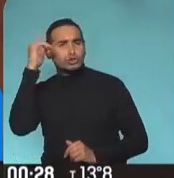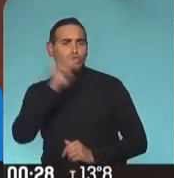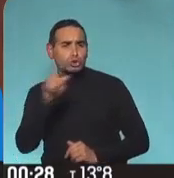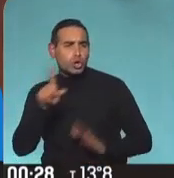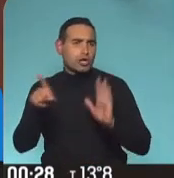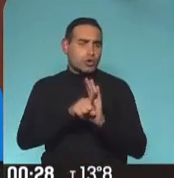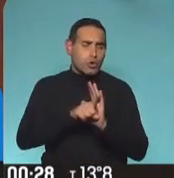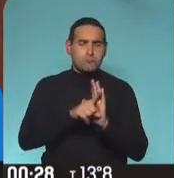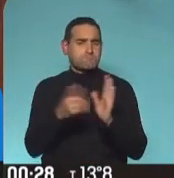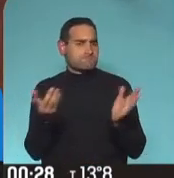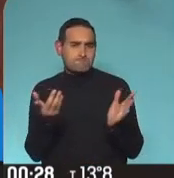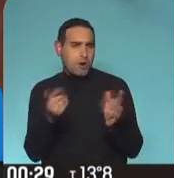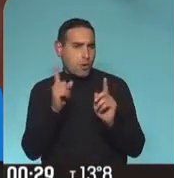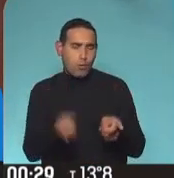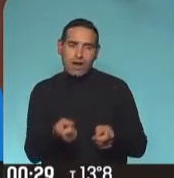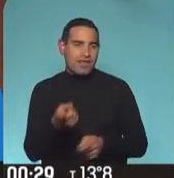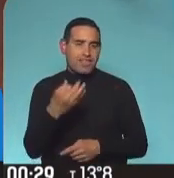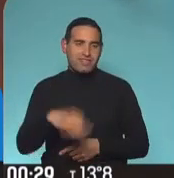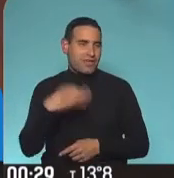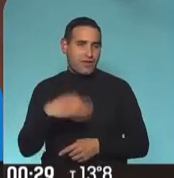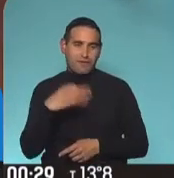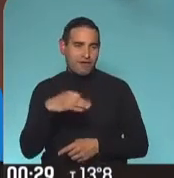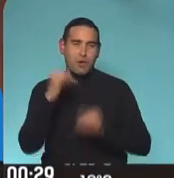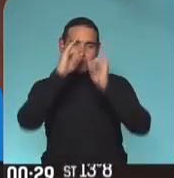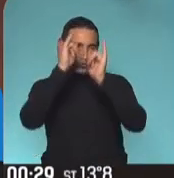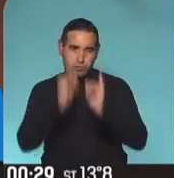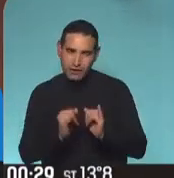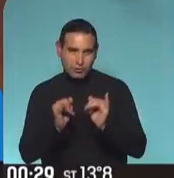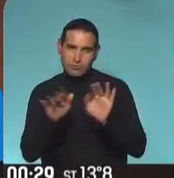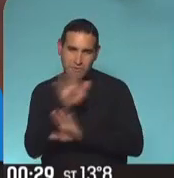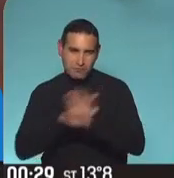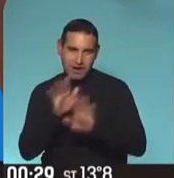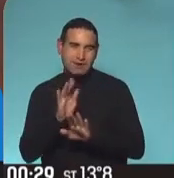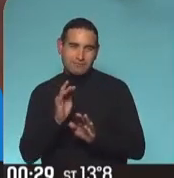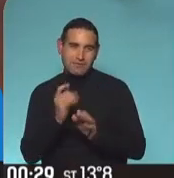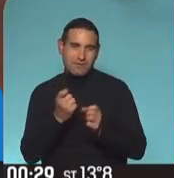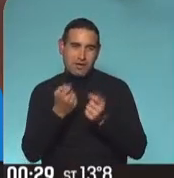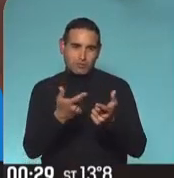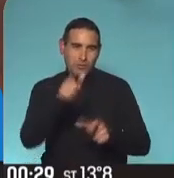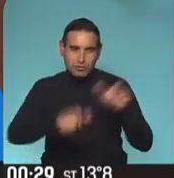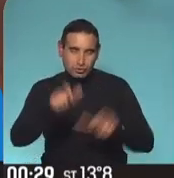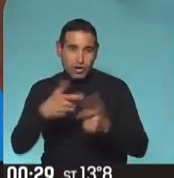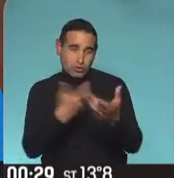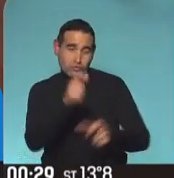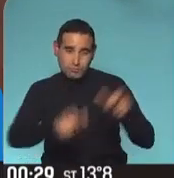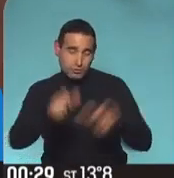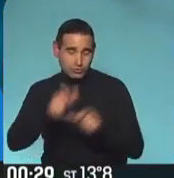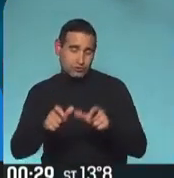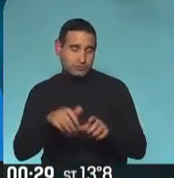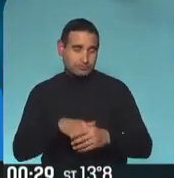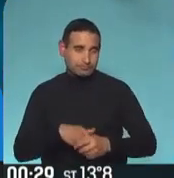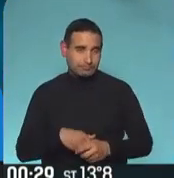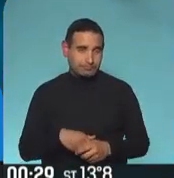del Poder Ejecutivo, debía reasignarse presupuesto para fortalecer el poder adquisitivo de estos programas sociales.